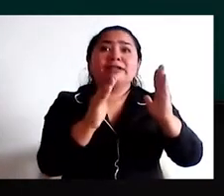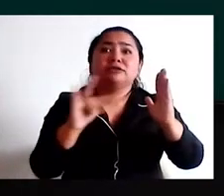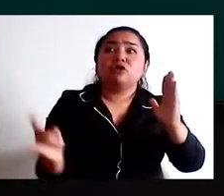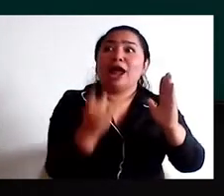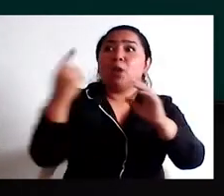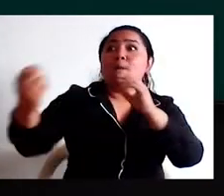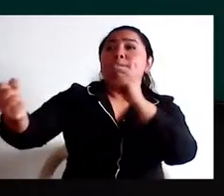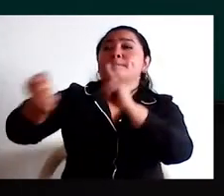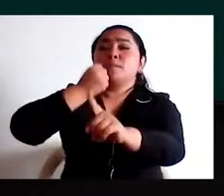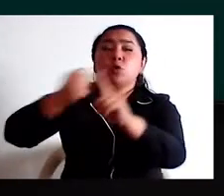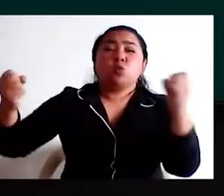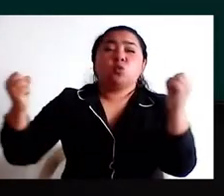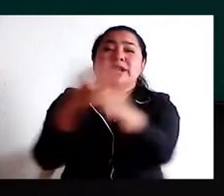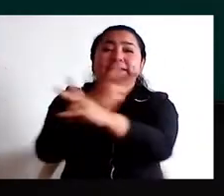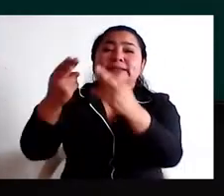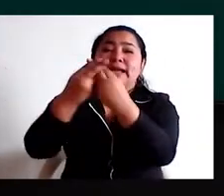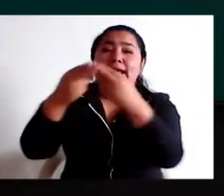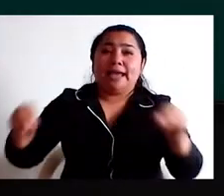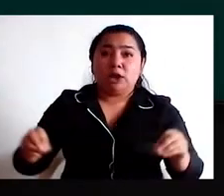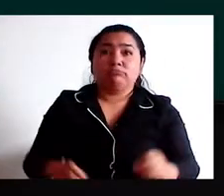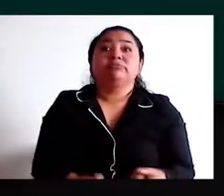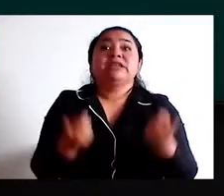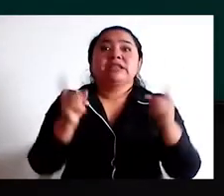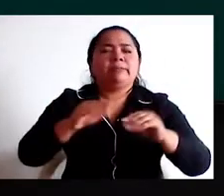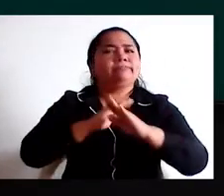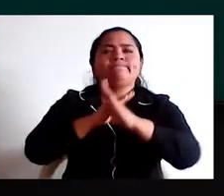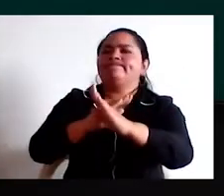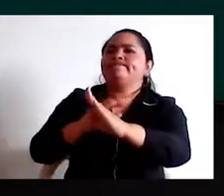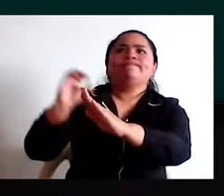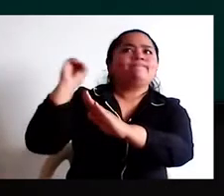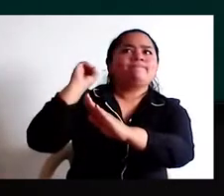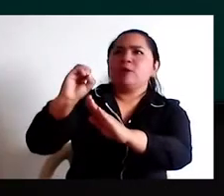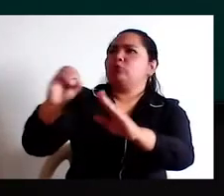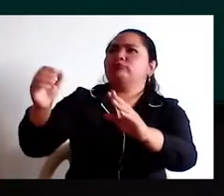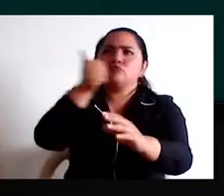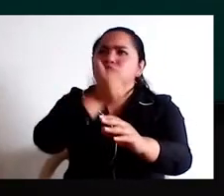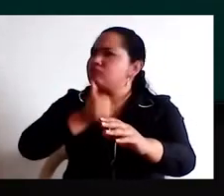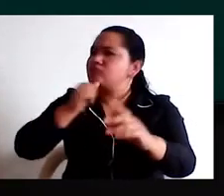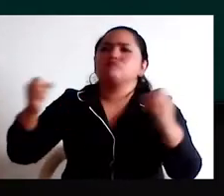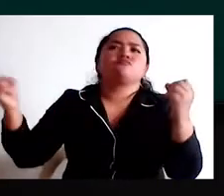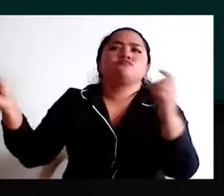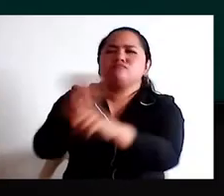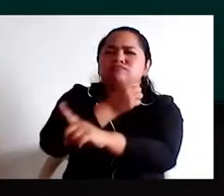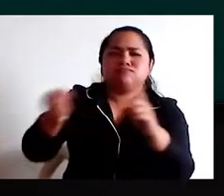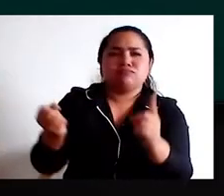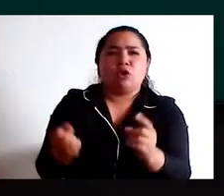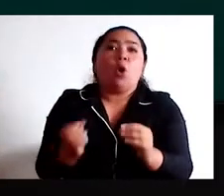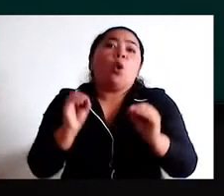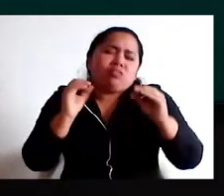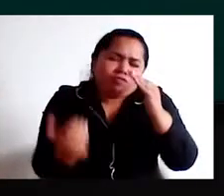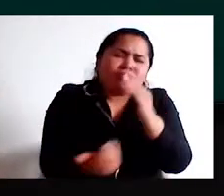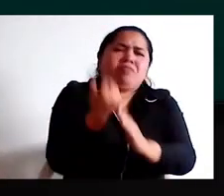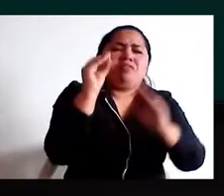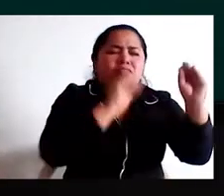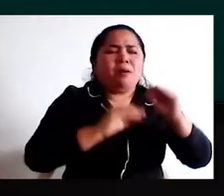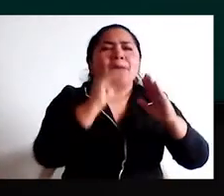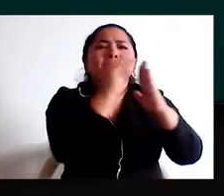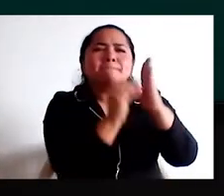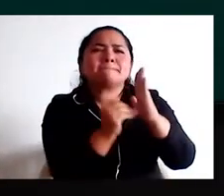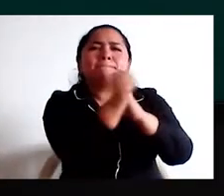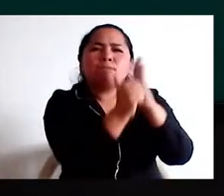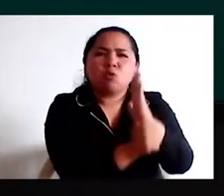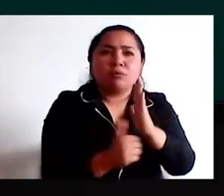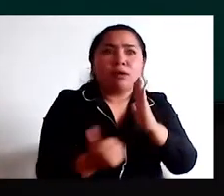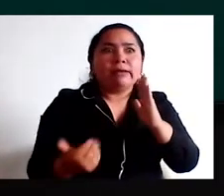atención a la violencia basada en género la cero tolerancia la violencia y la inclusión de programas que nos permitan a nosotros mantenernos en un